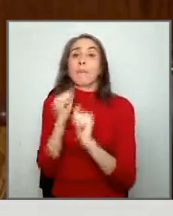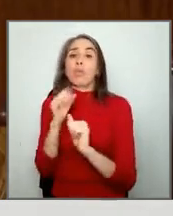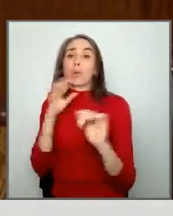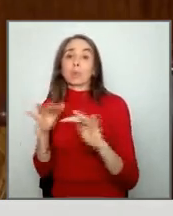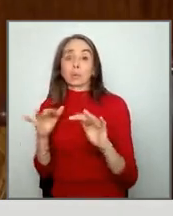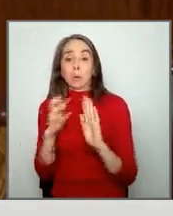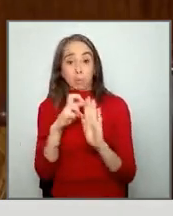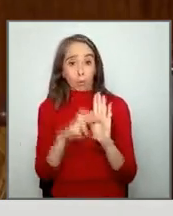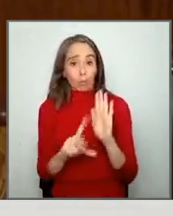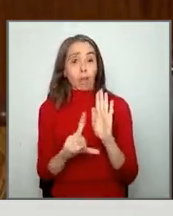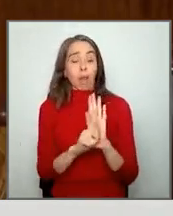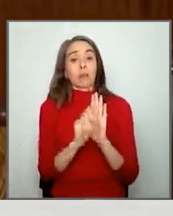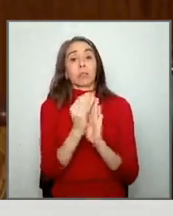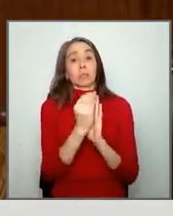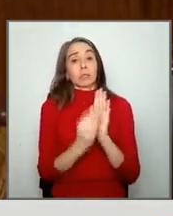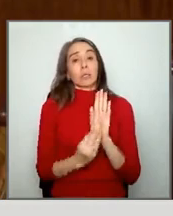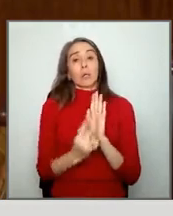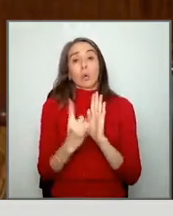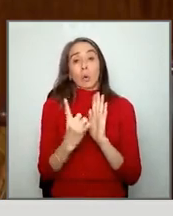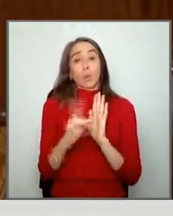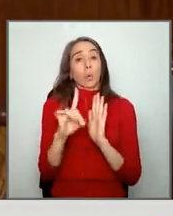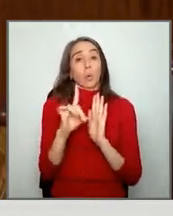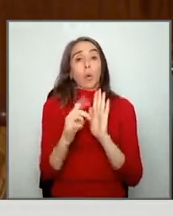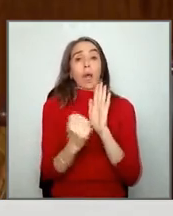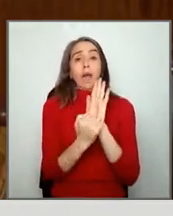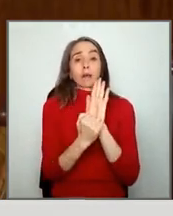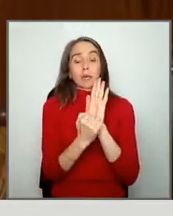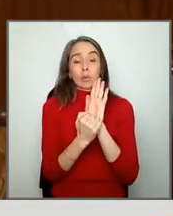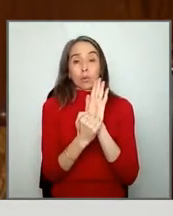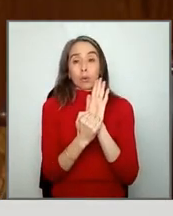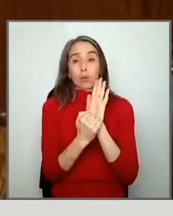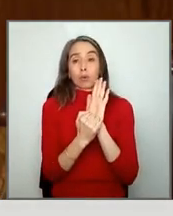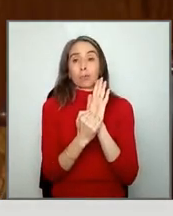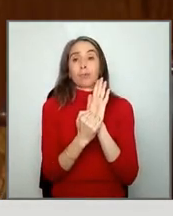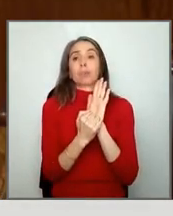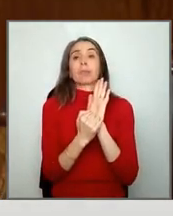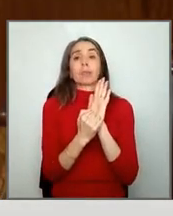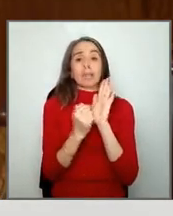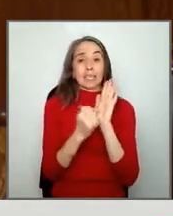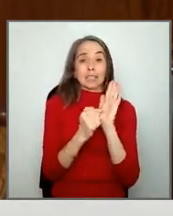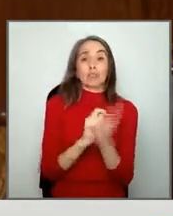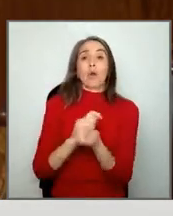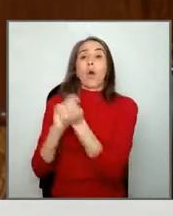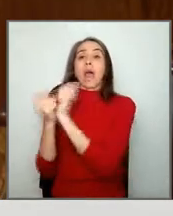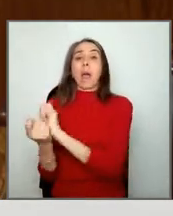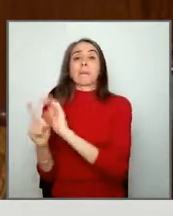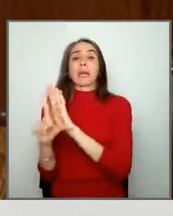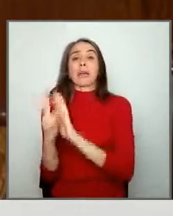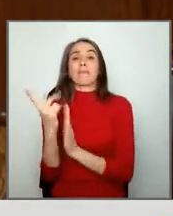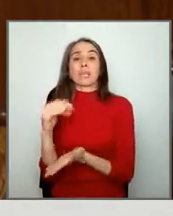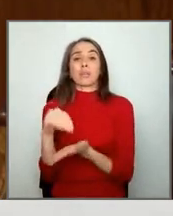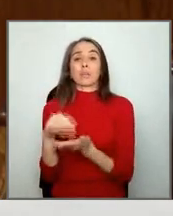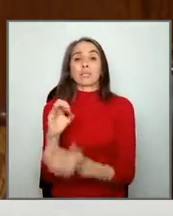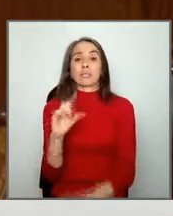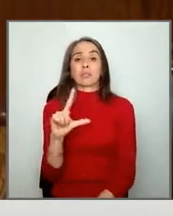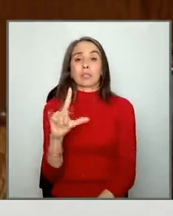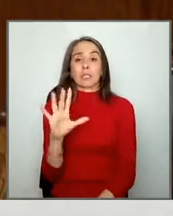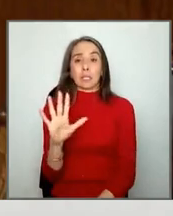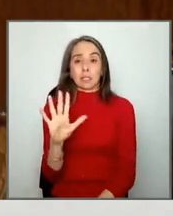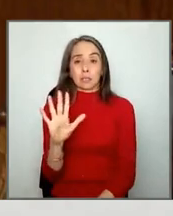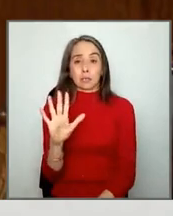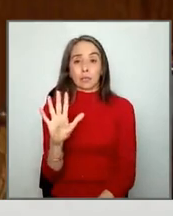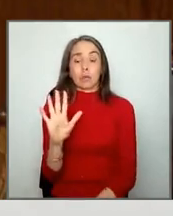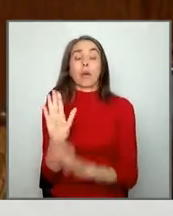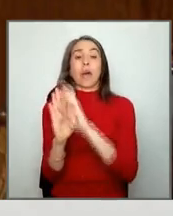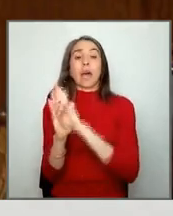de ley consta de un artículo único que contempla una modificación a la ley número 21.075 que regula la